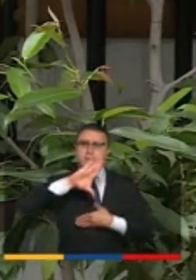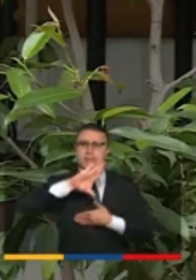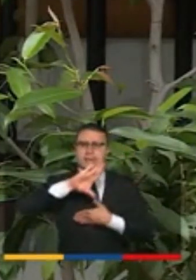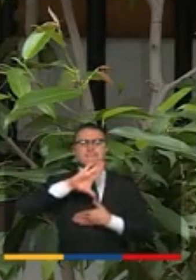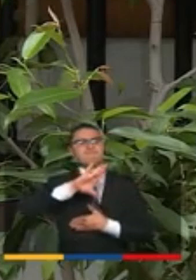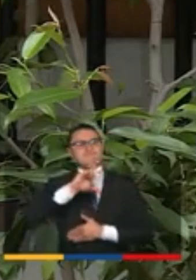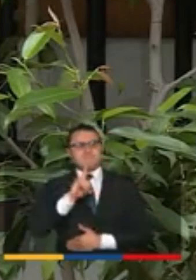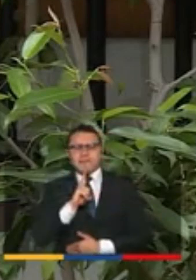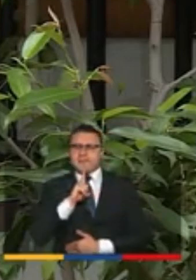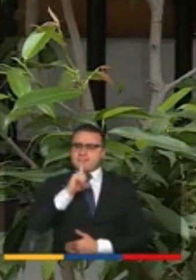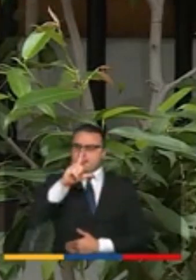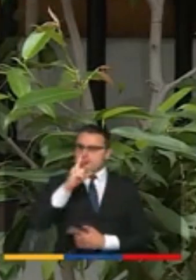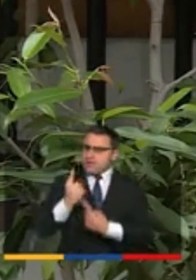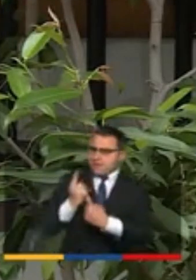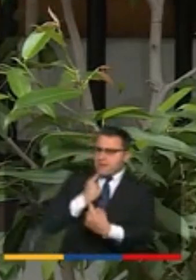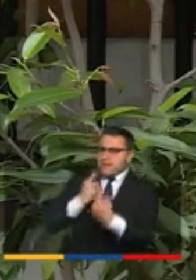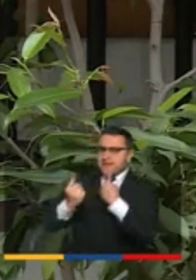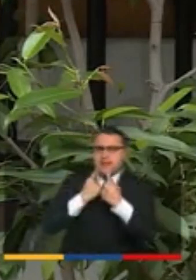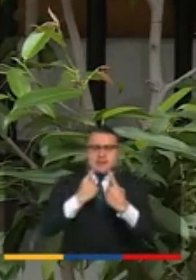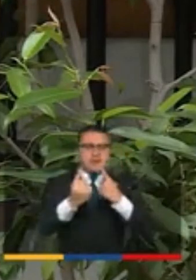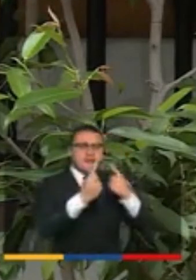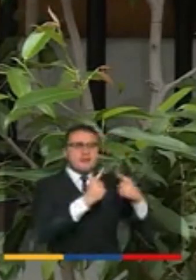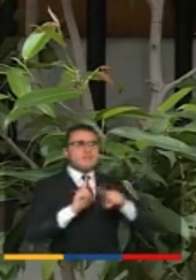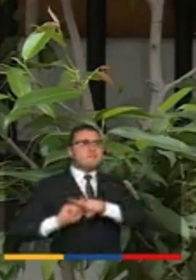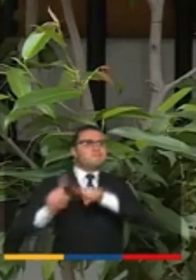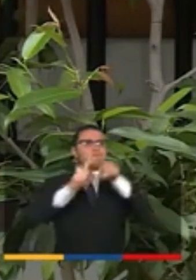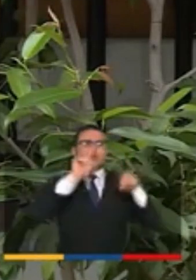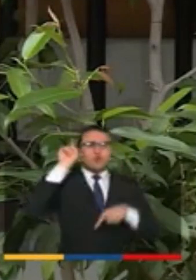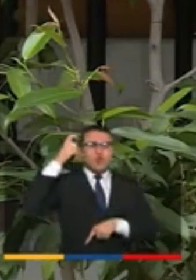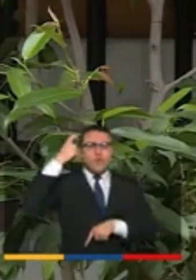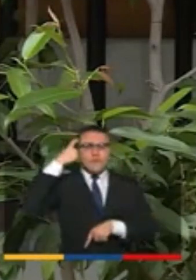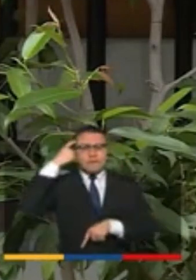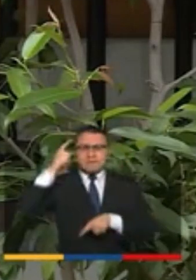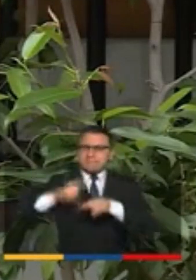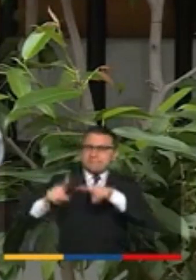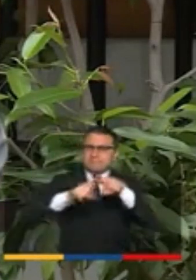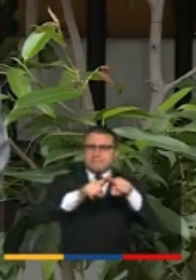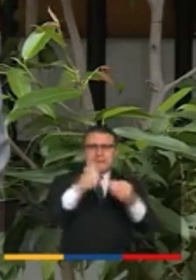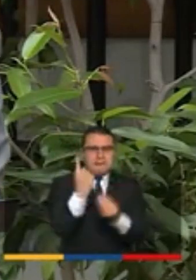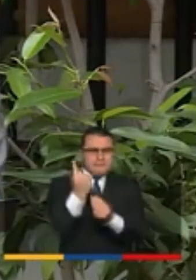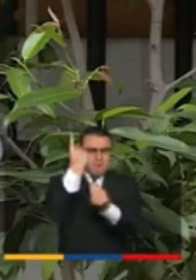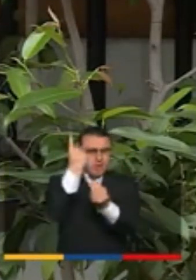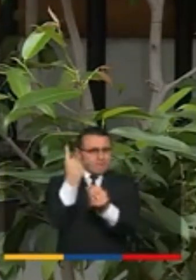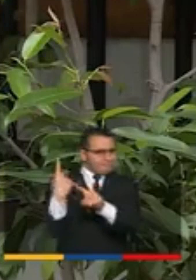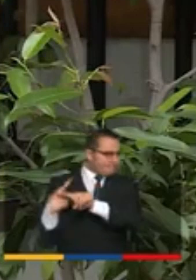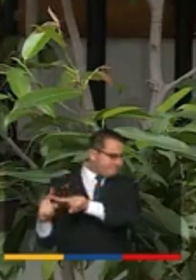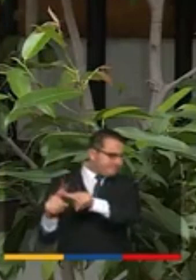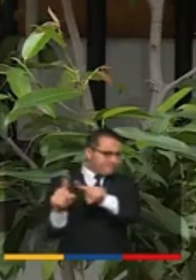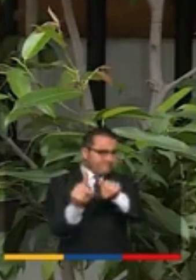esa discusión en conjunto con gobernantes de todos los signos.